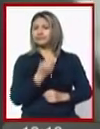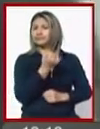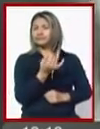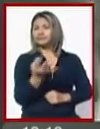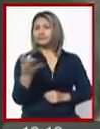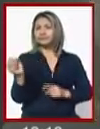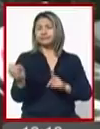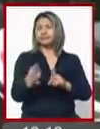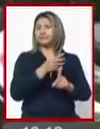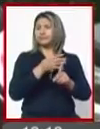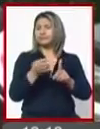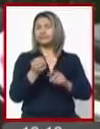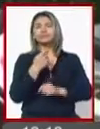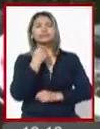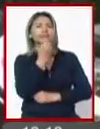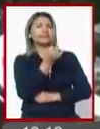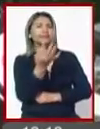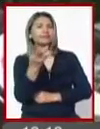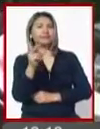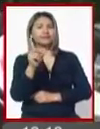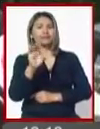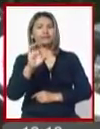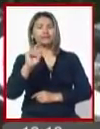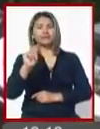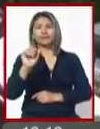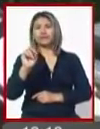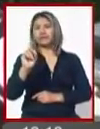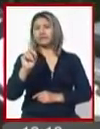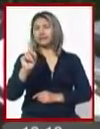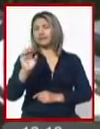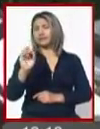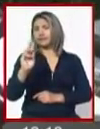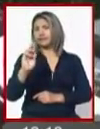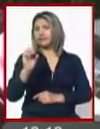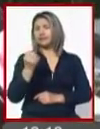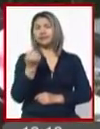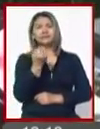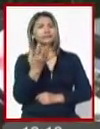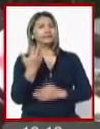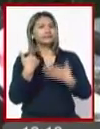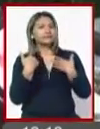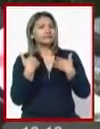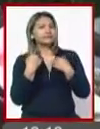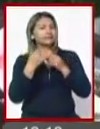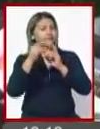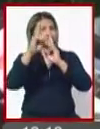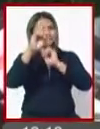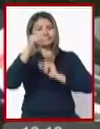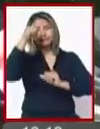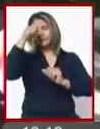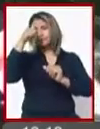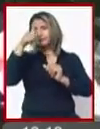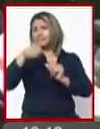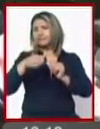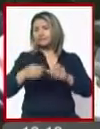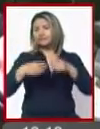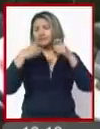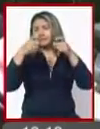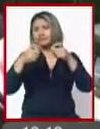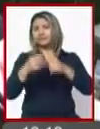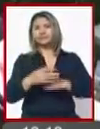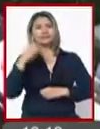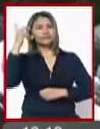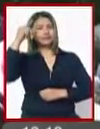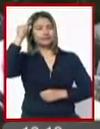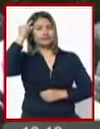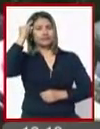han torturado. Creo que algunos dictadores, no sé si merecerán algún homenaje, algún reconocimiento por parte de